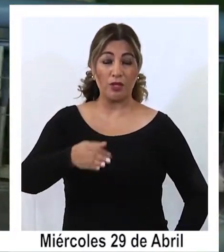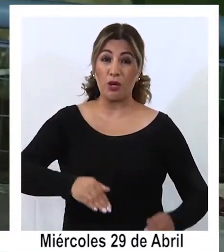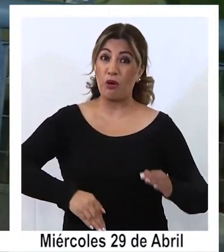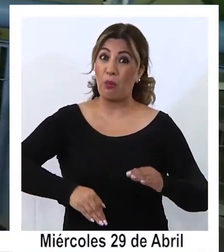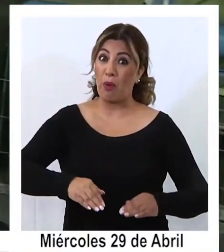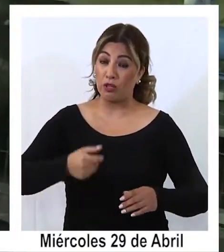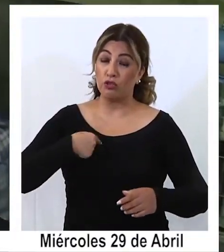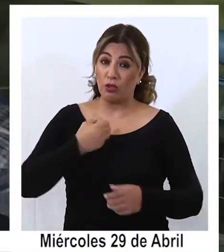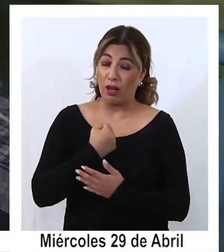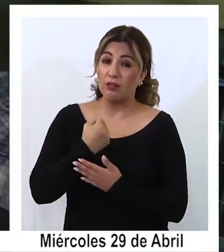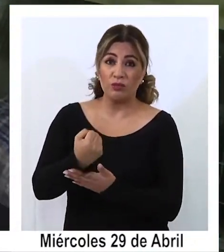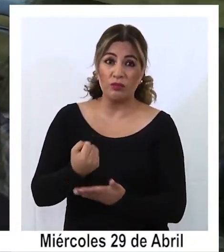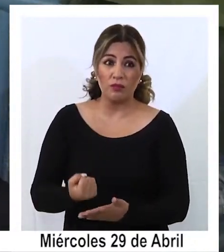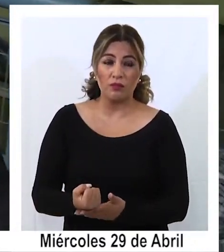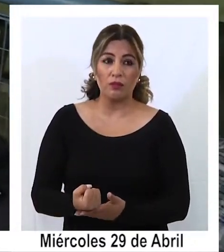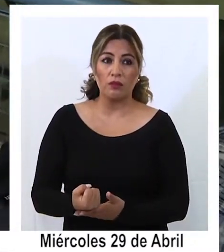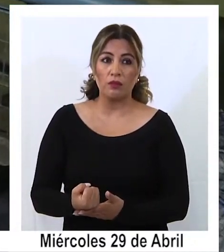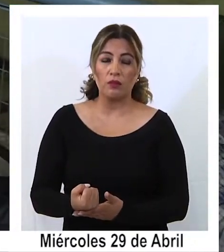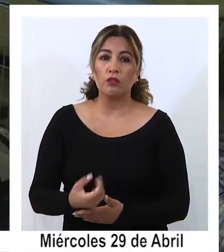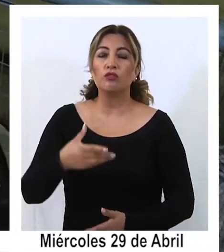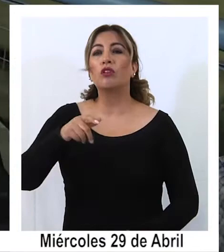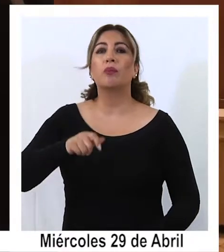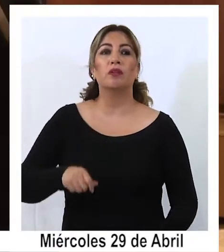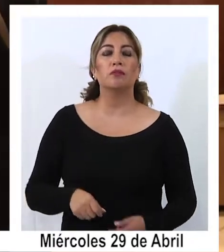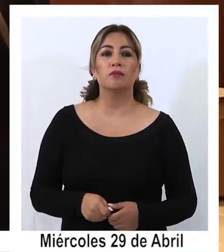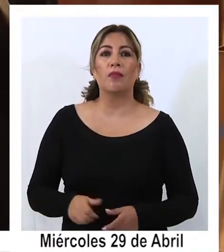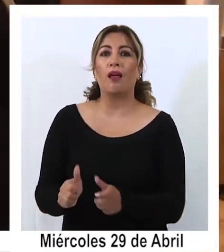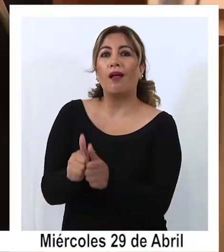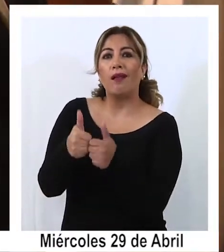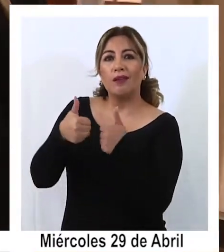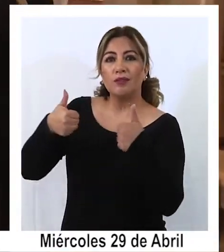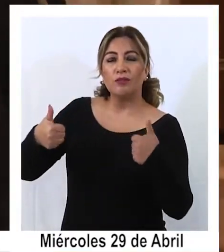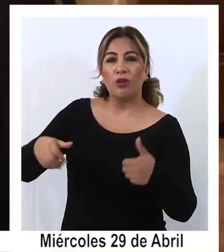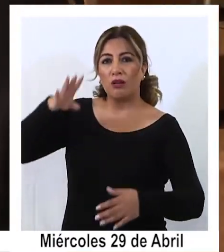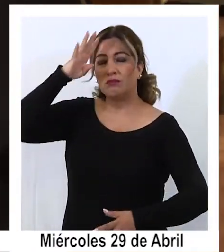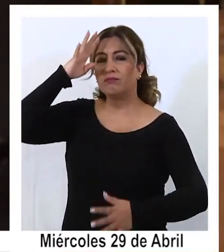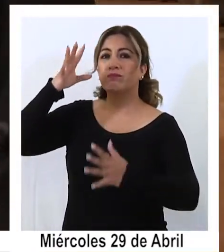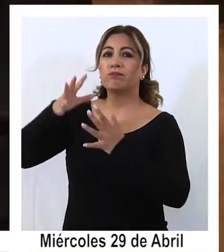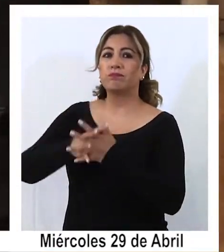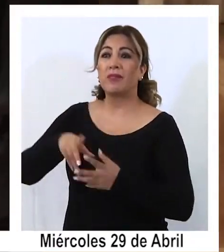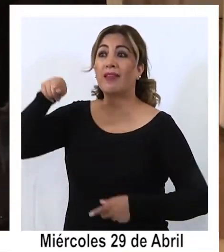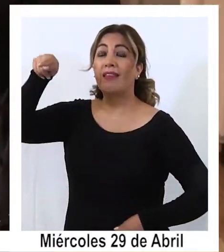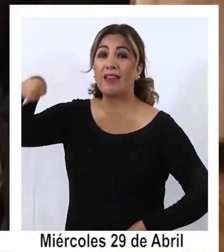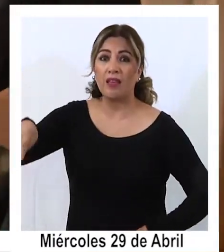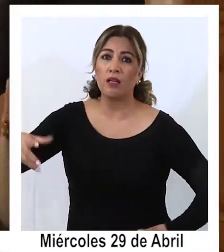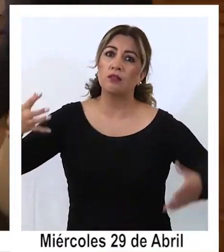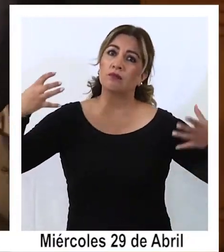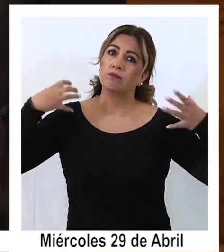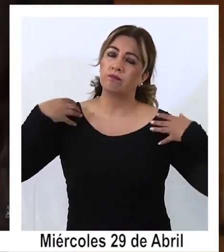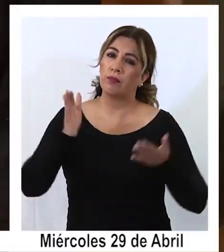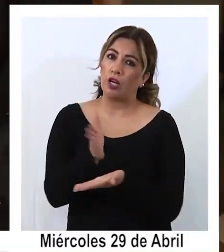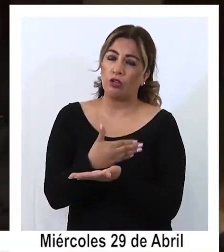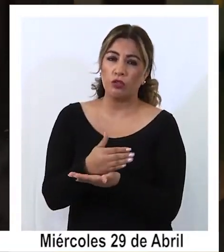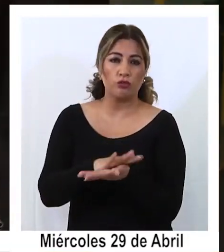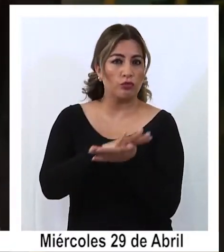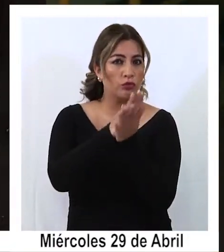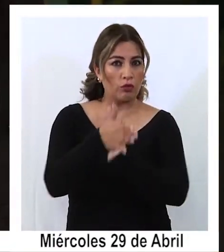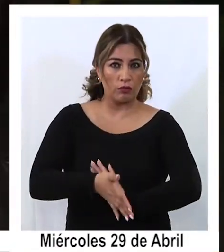puedo hacer es entregarle las llaves a la autoridad militar para que él organice todo.